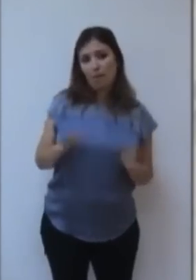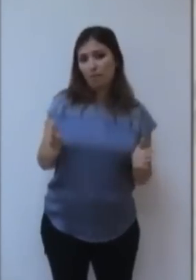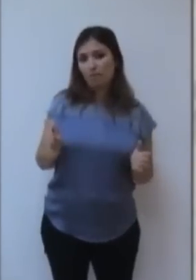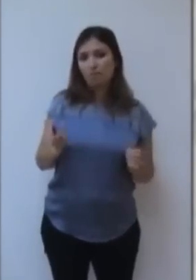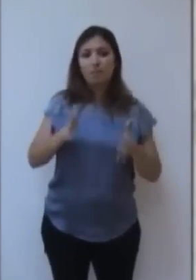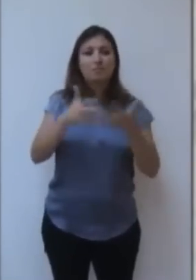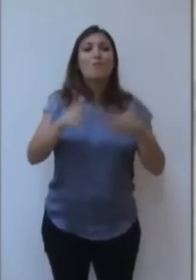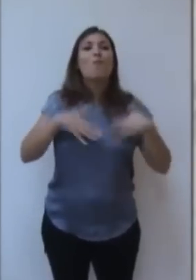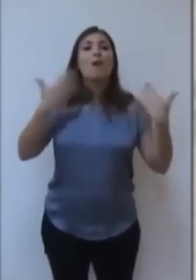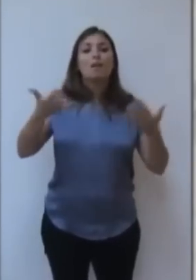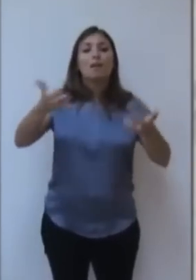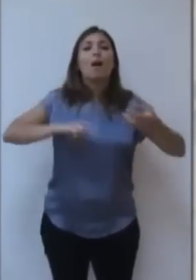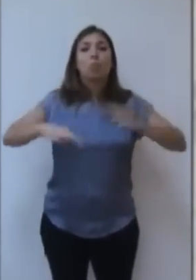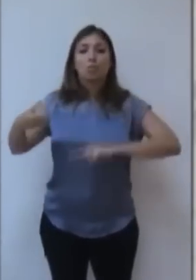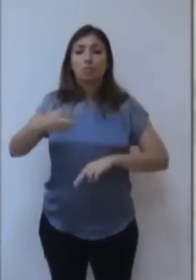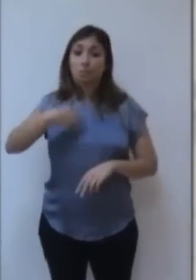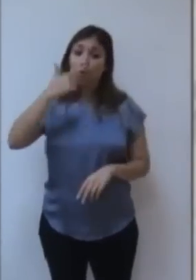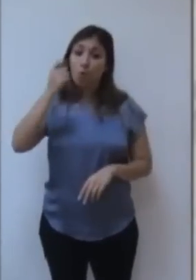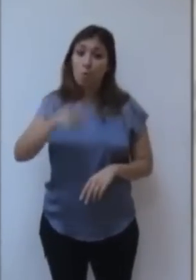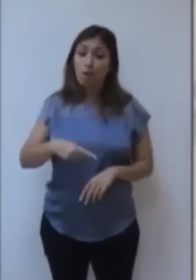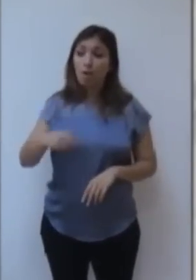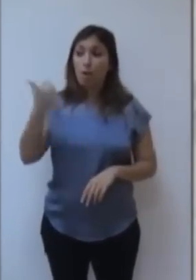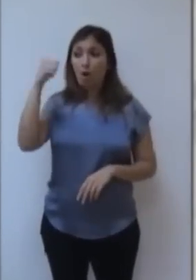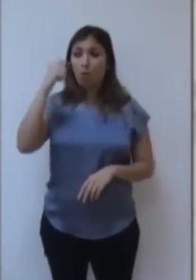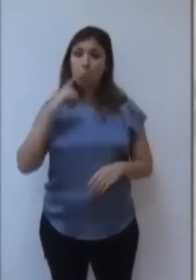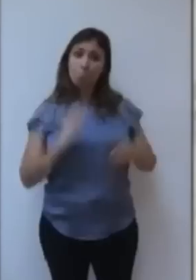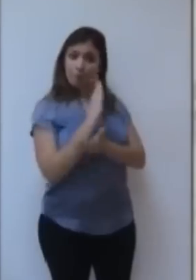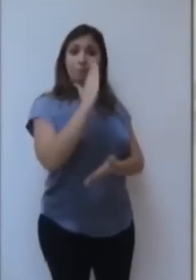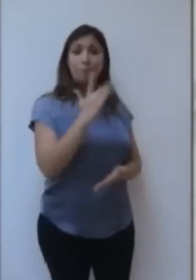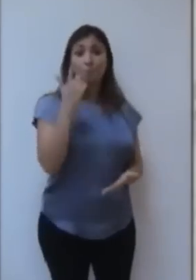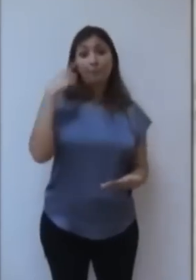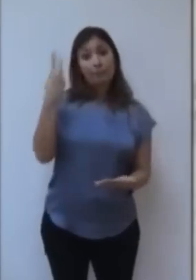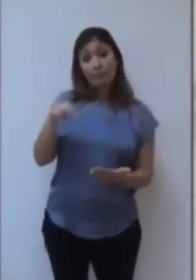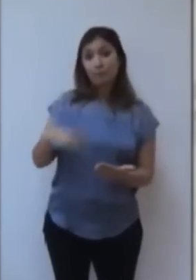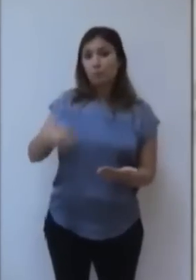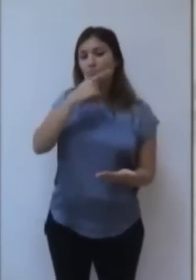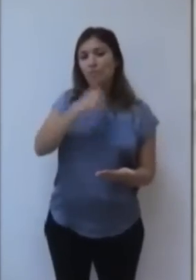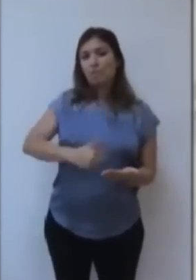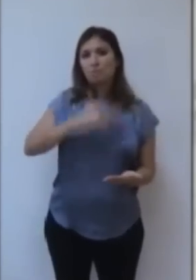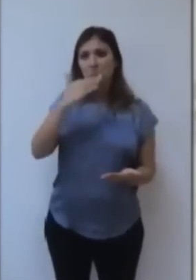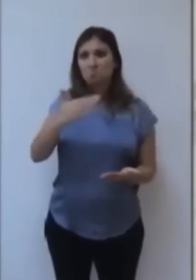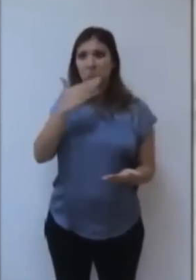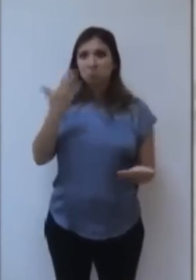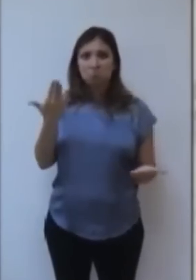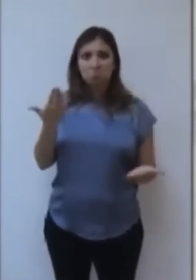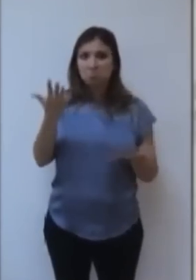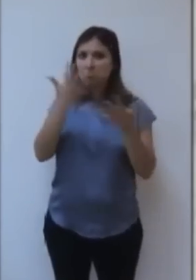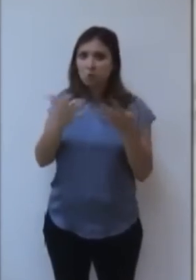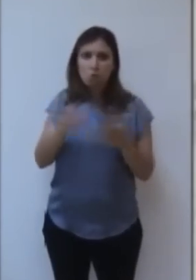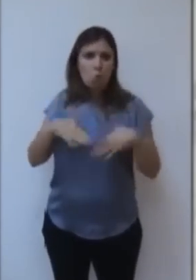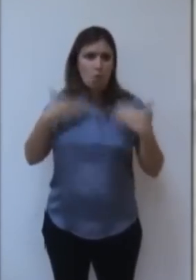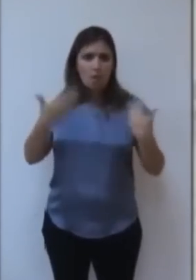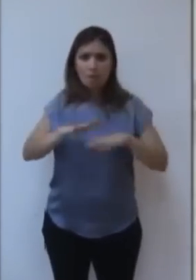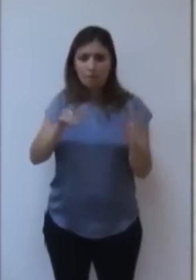cualquier tipo de texto o... Yo creo que, la lectura fácil en principio es algo que está dirigido para todo tipo de texto, ¿no? Así que hay